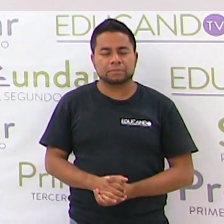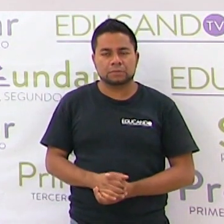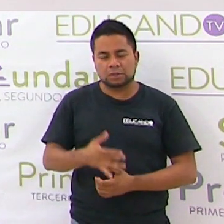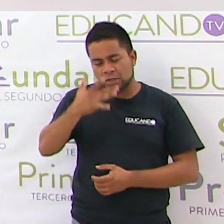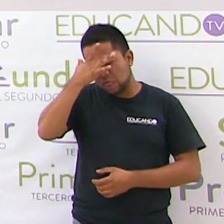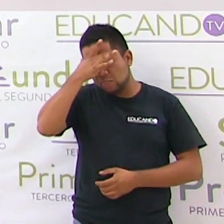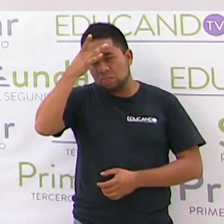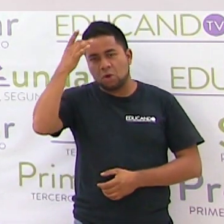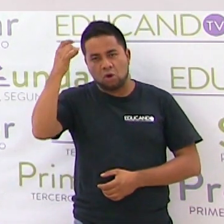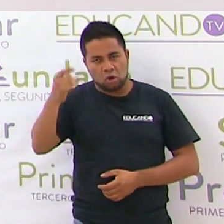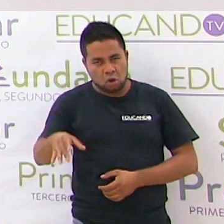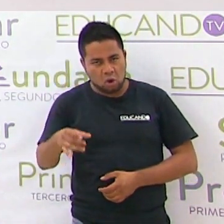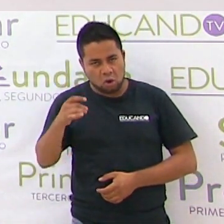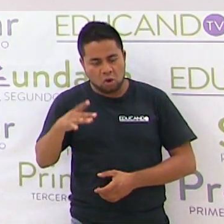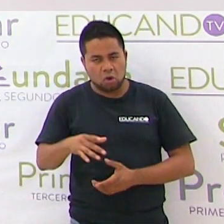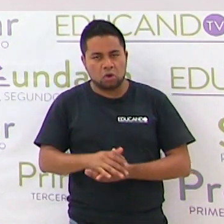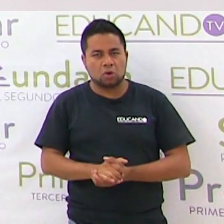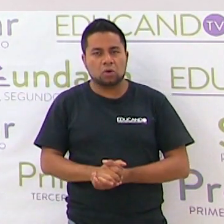dolió,